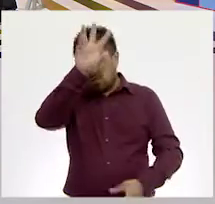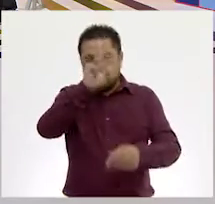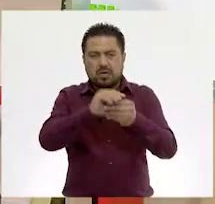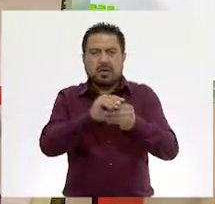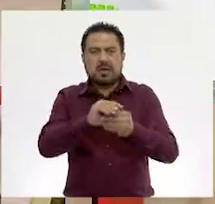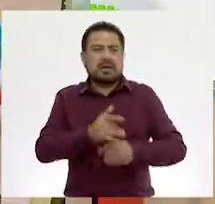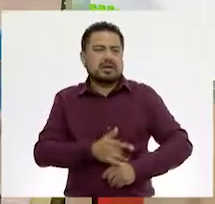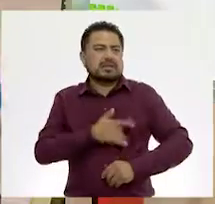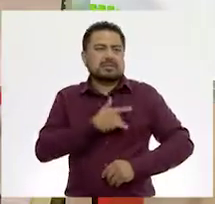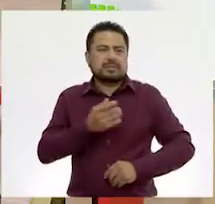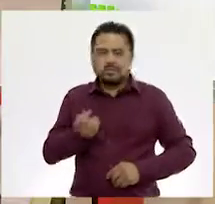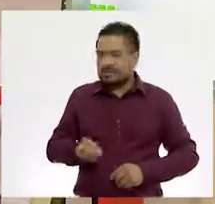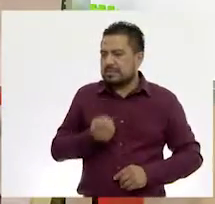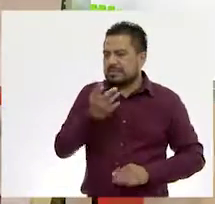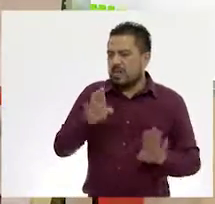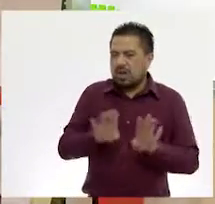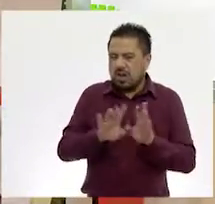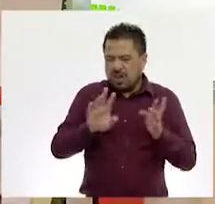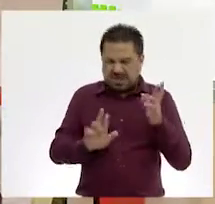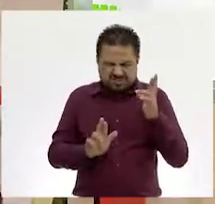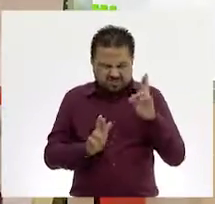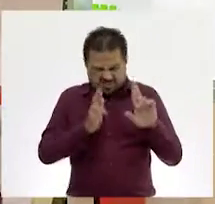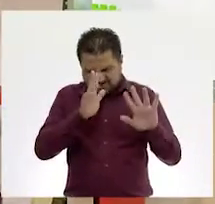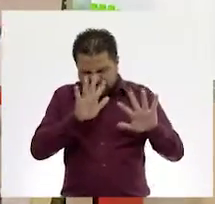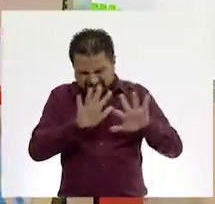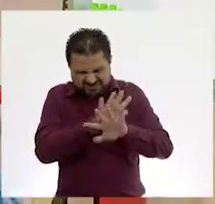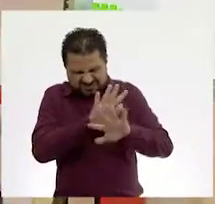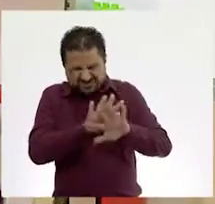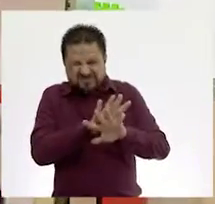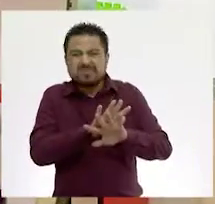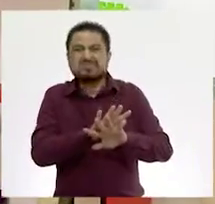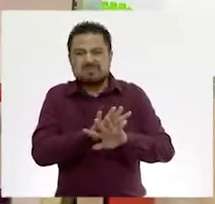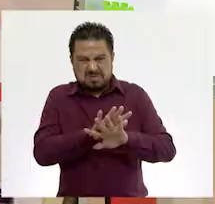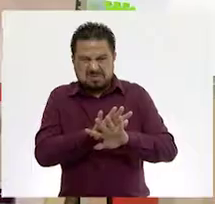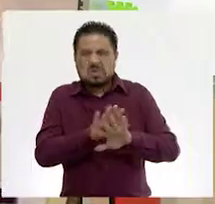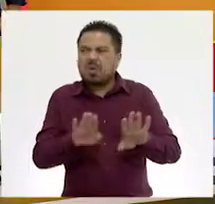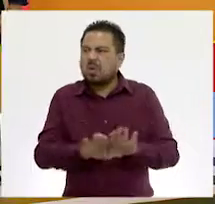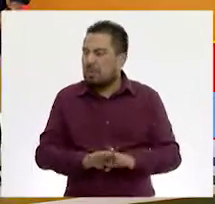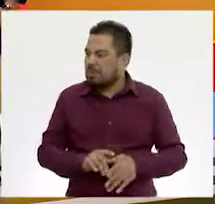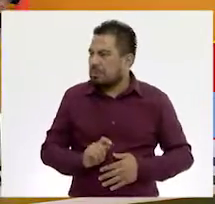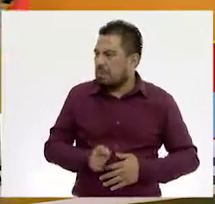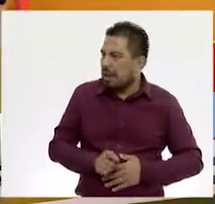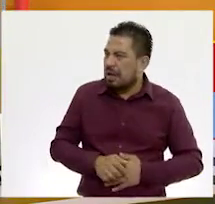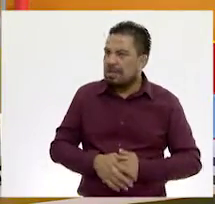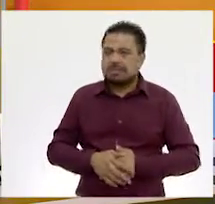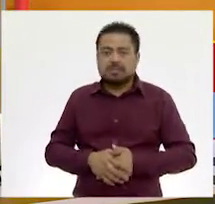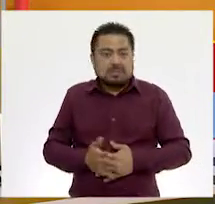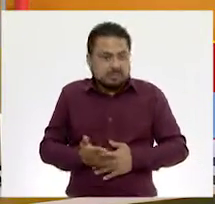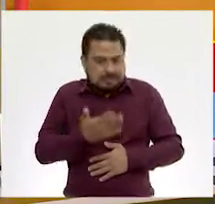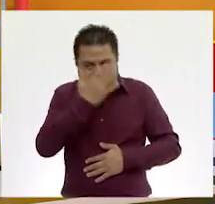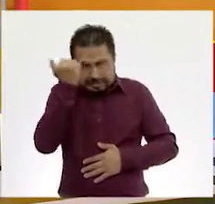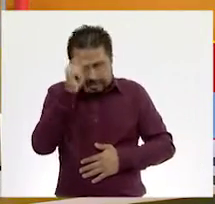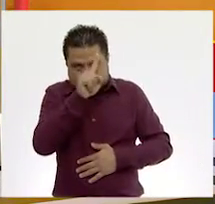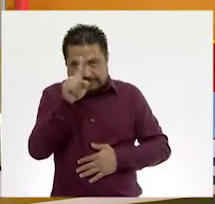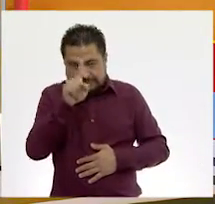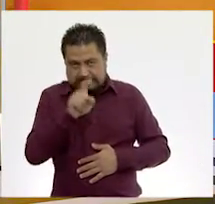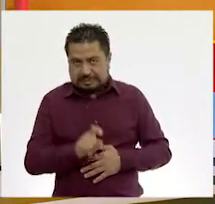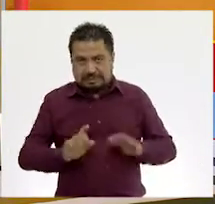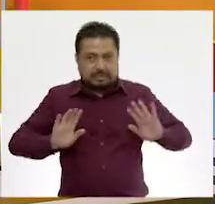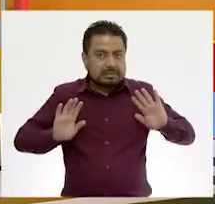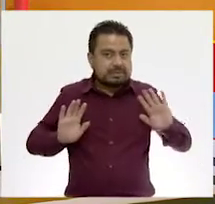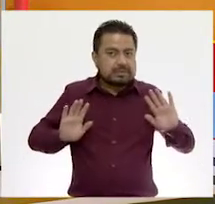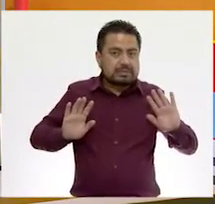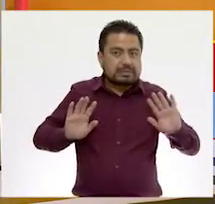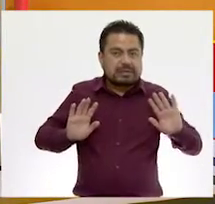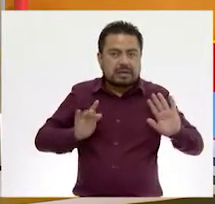dándole un énfasis revolucionario. ¿Revolucionario? ¿Cómo será? No lo sé tú, pero